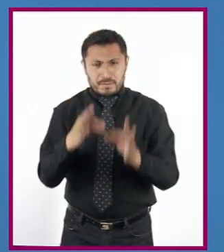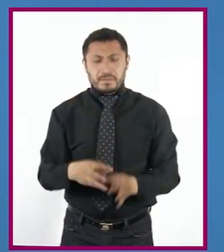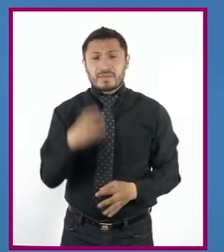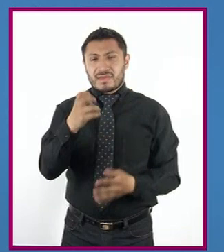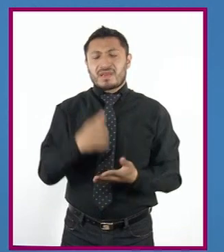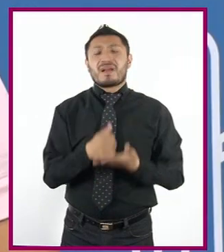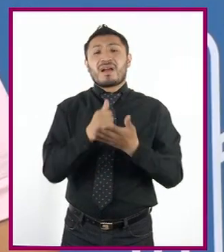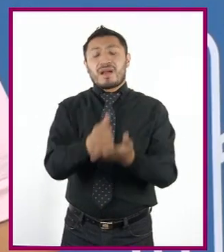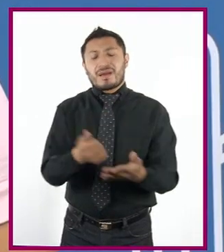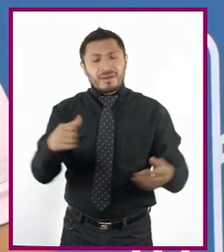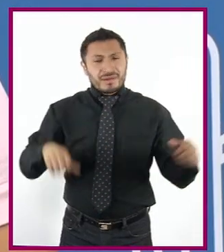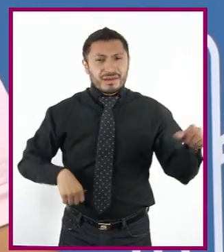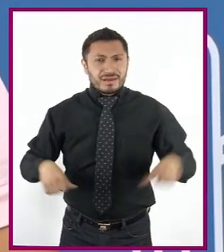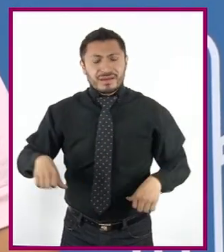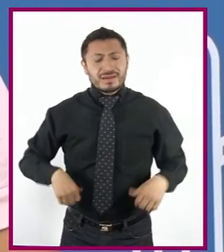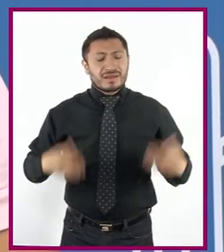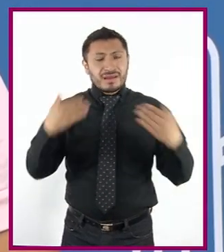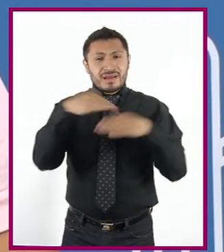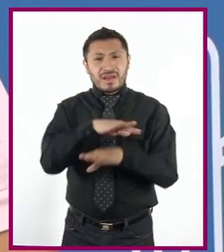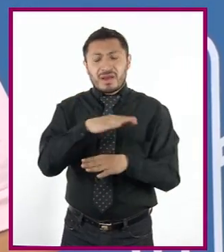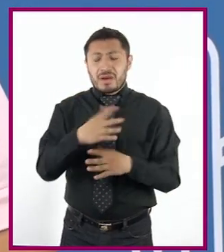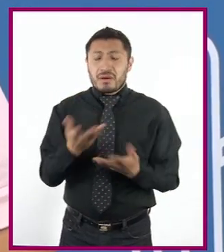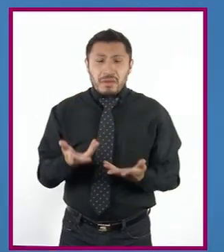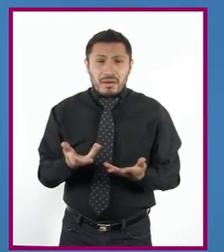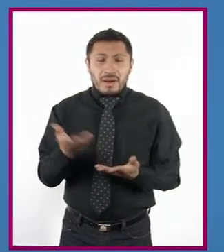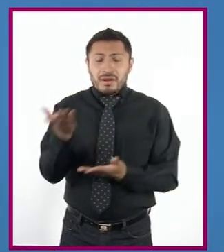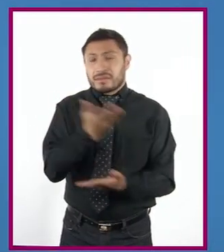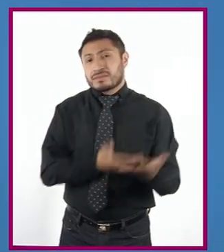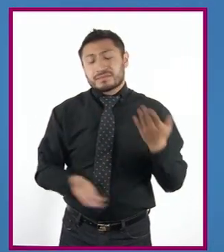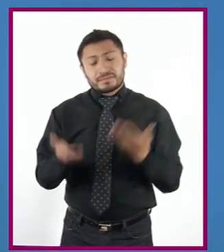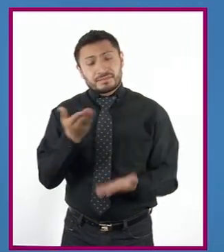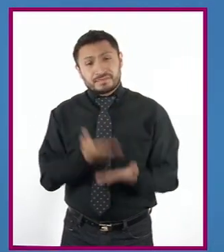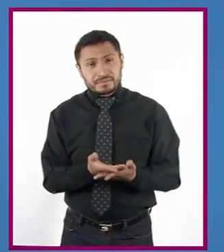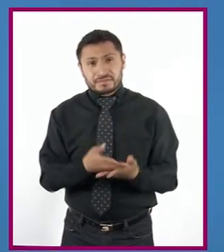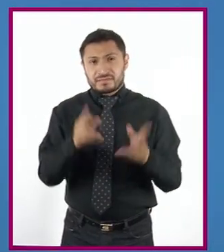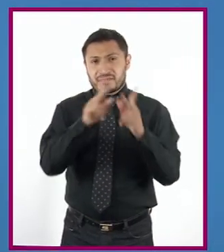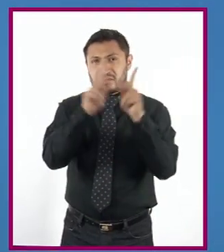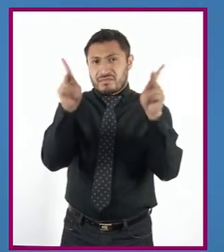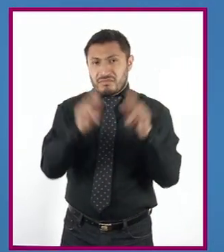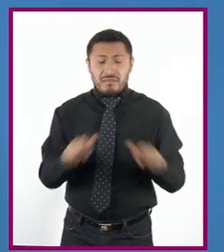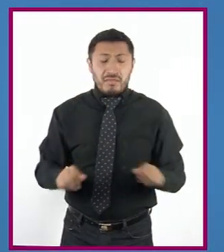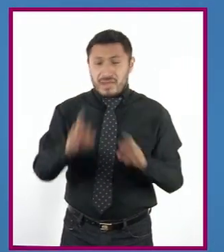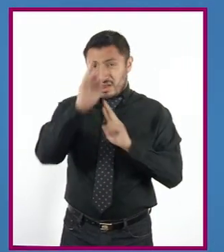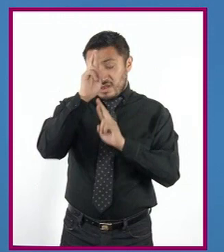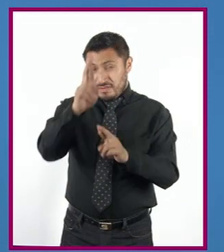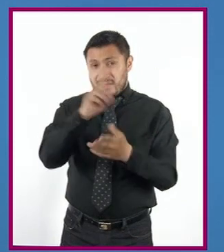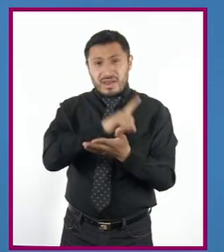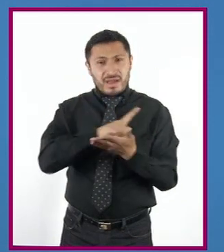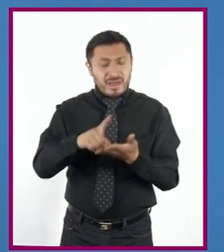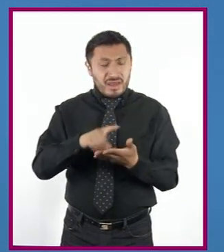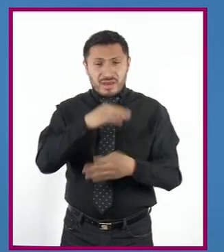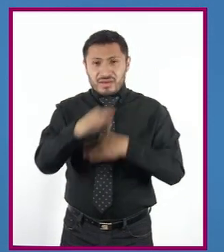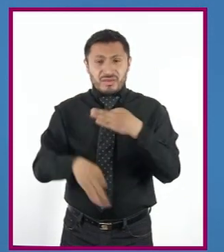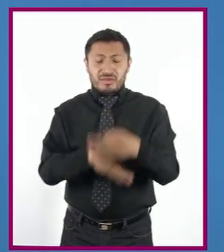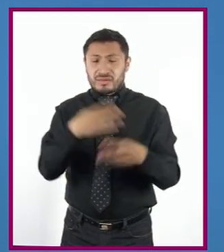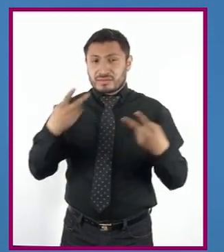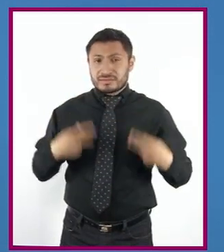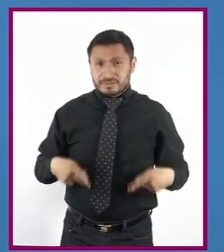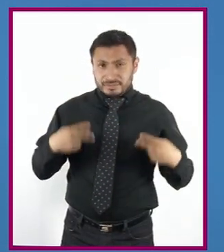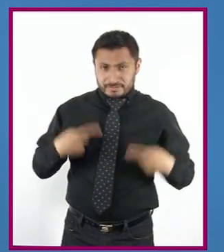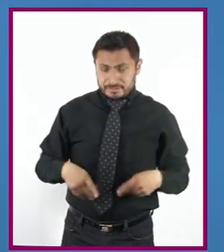se actúe en un marco de una convivencia armónica y respetando el derecho de todas y